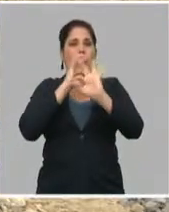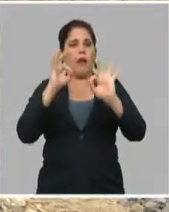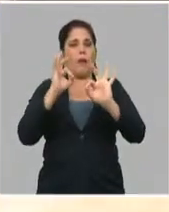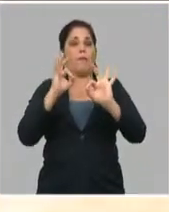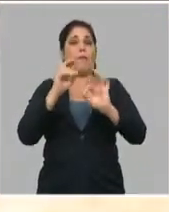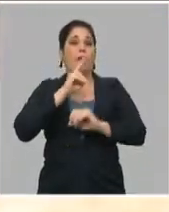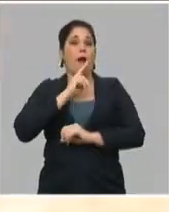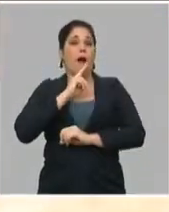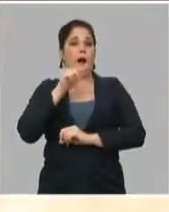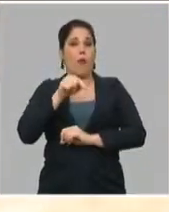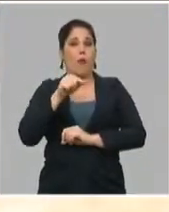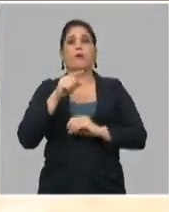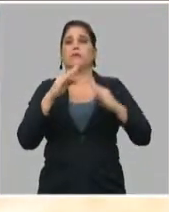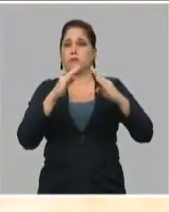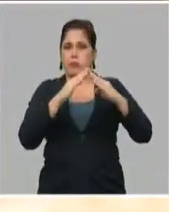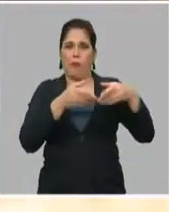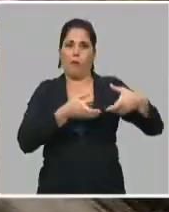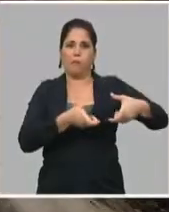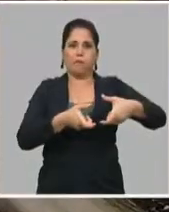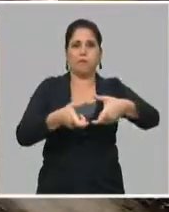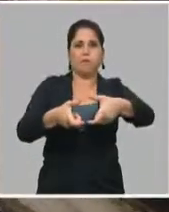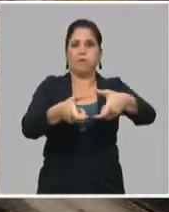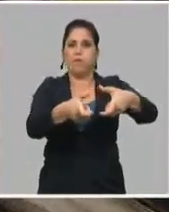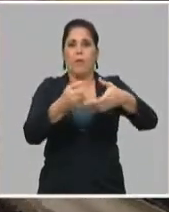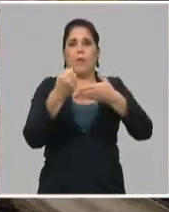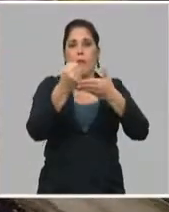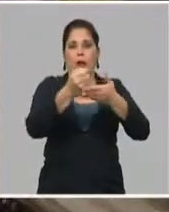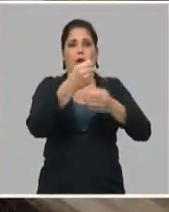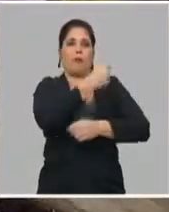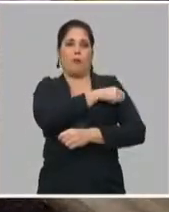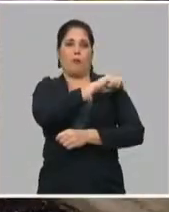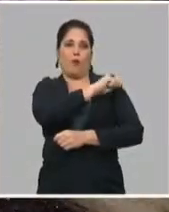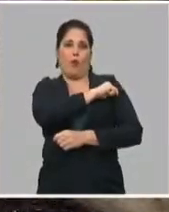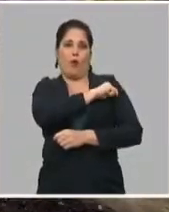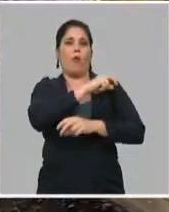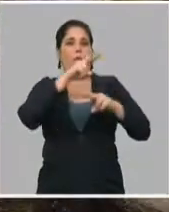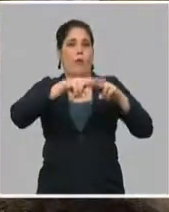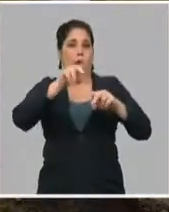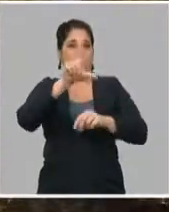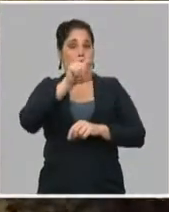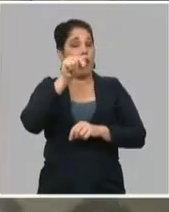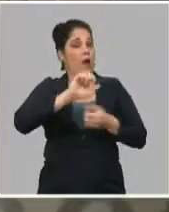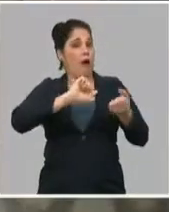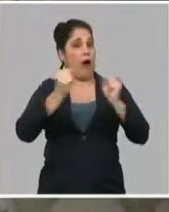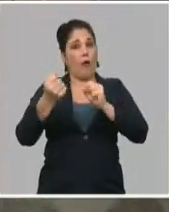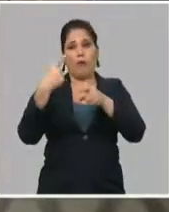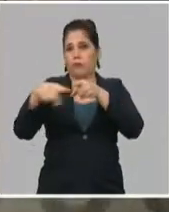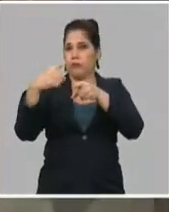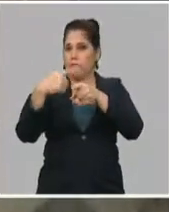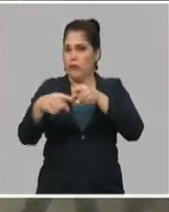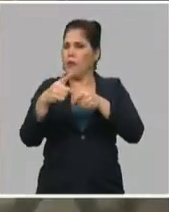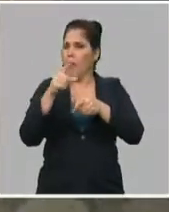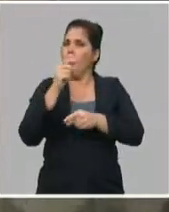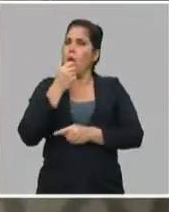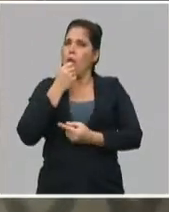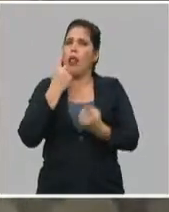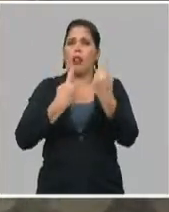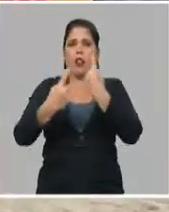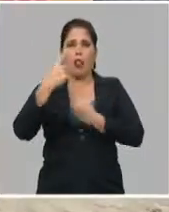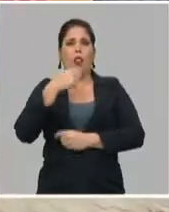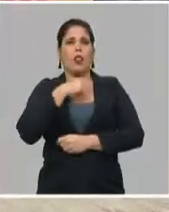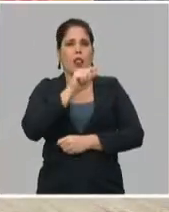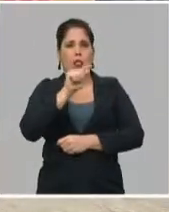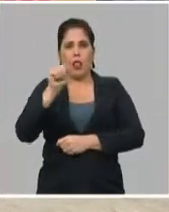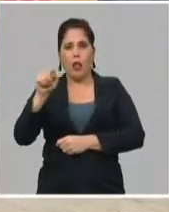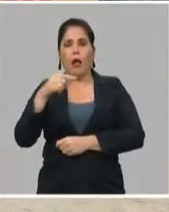del agua en las redes que dan servicio a la población. El ahorro de recursos y la búsqueda de opciones en el